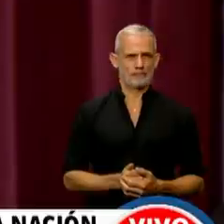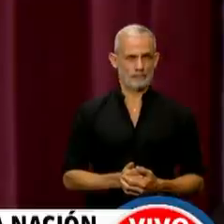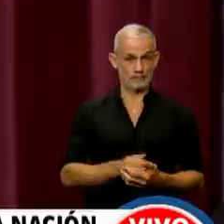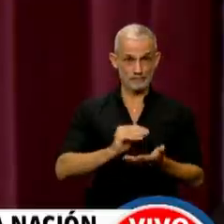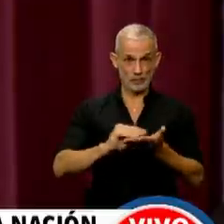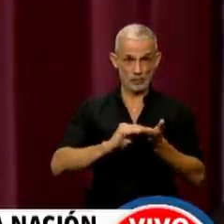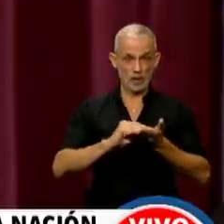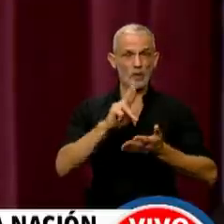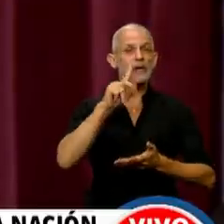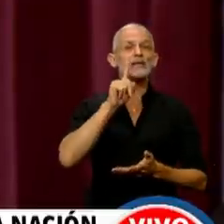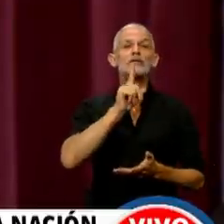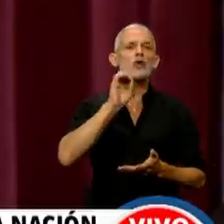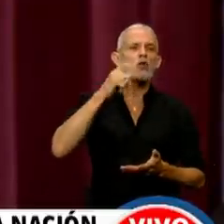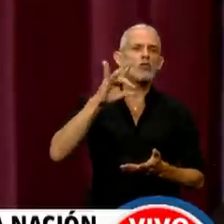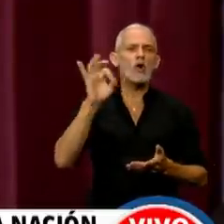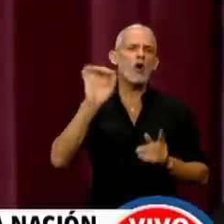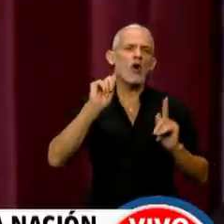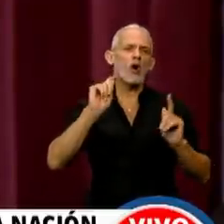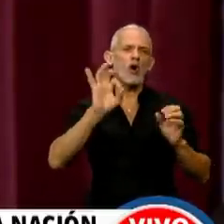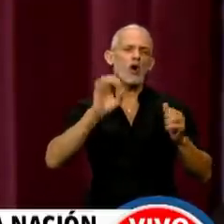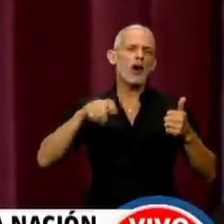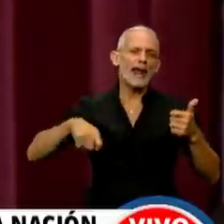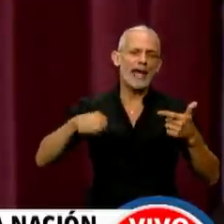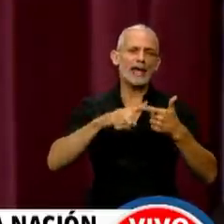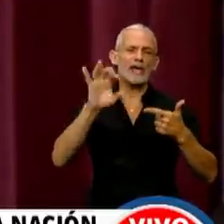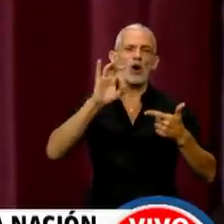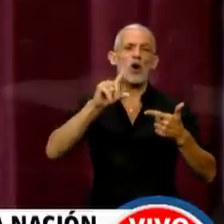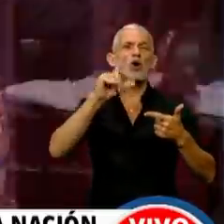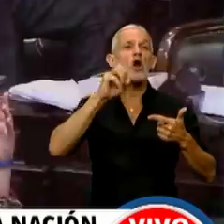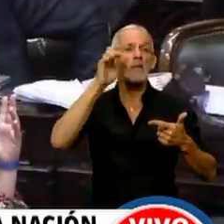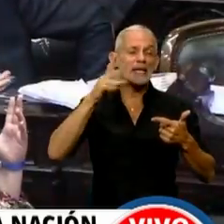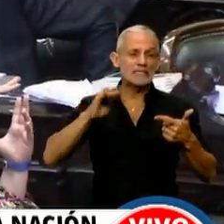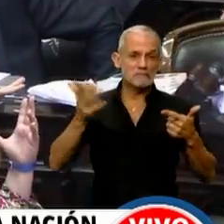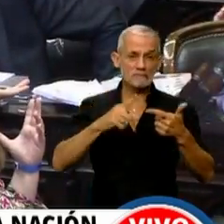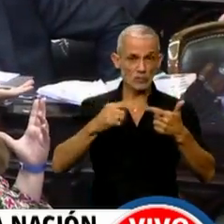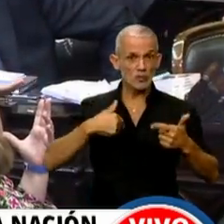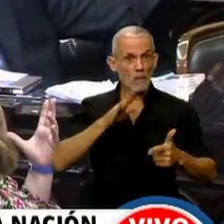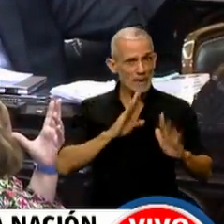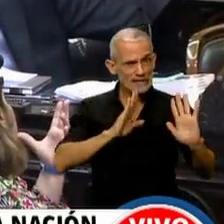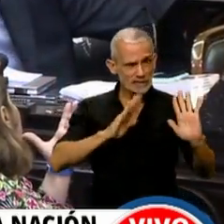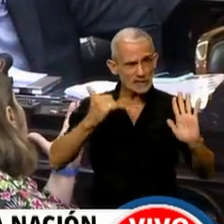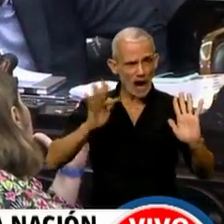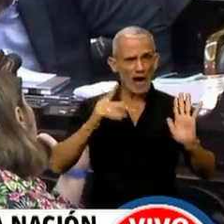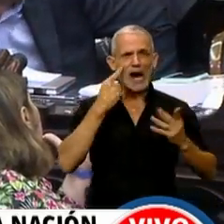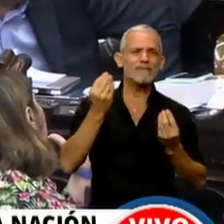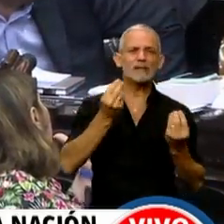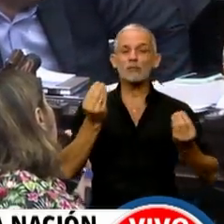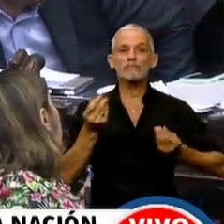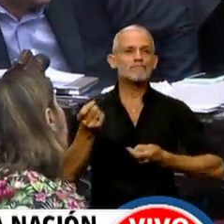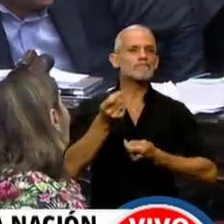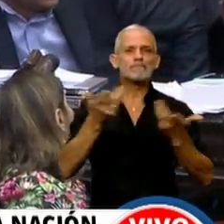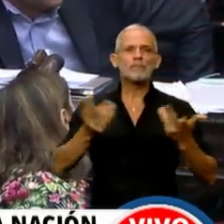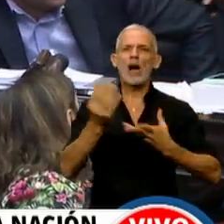diputado ritondo o diputado a negro diputado lópez el yo estoy con mucha paciencia tratando de